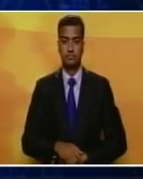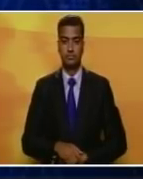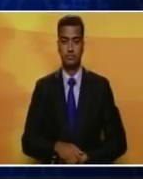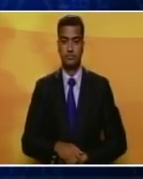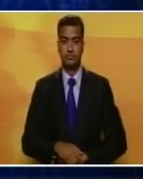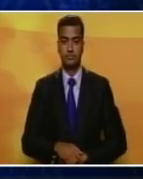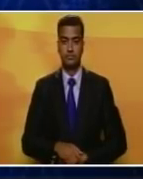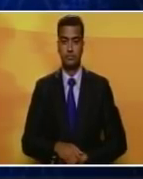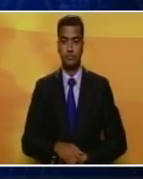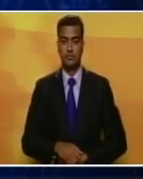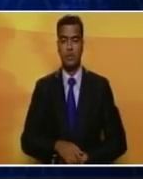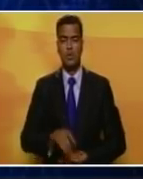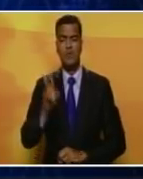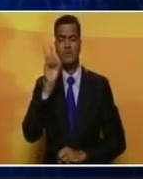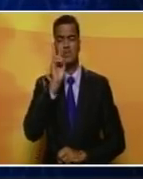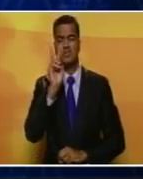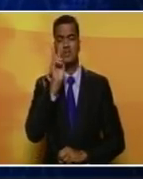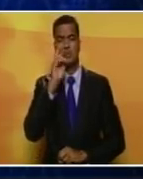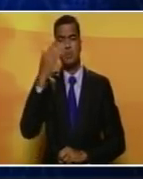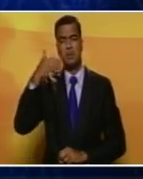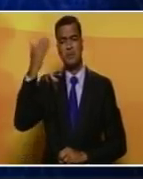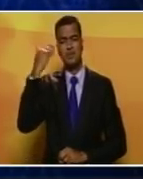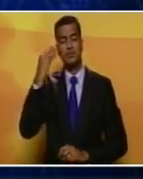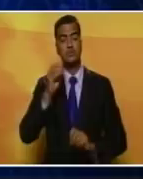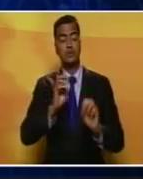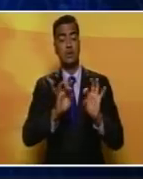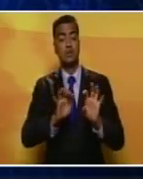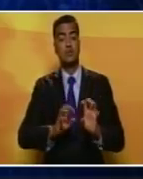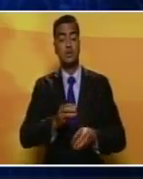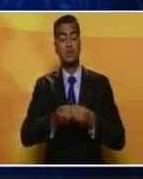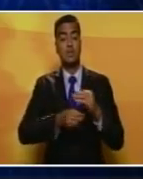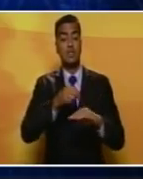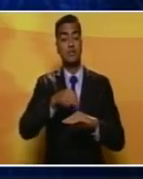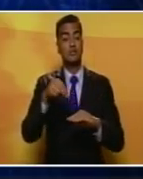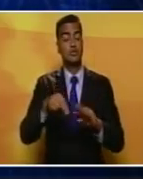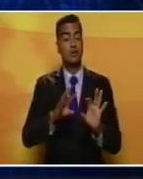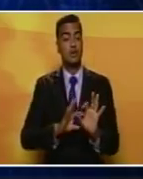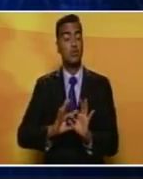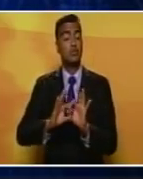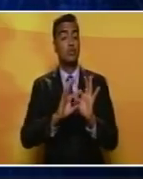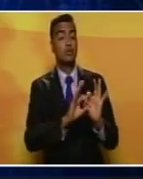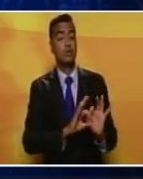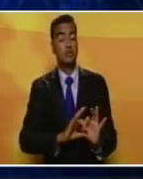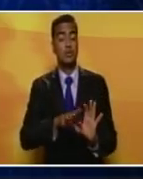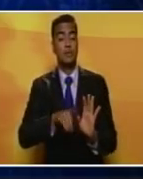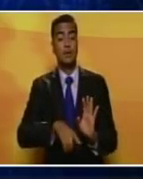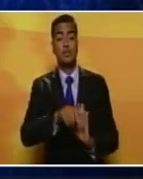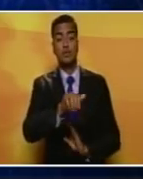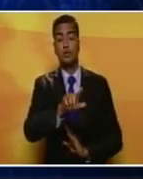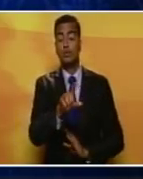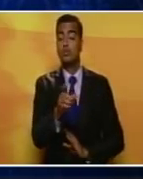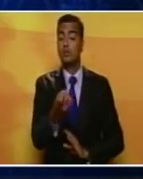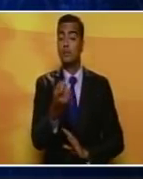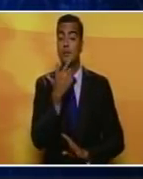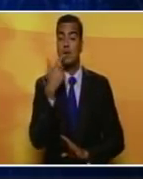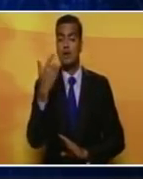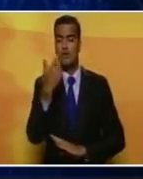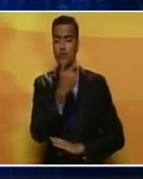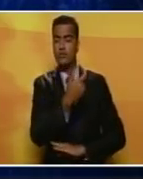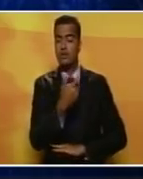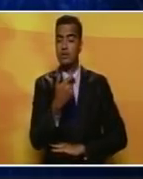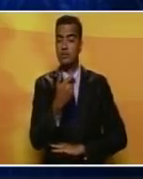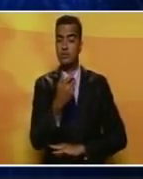controversia, una visión prevalecida por el anterior secretario general de la ONU, Ban Ki-moon, y su predecesor Antonio Guterres. El gobierno